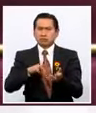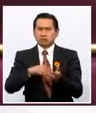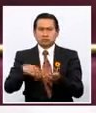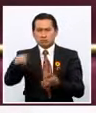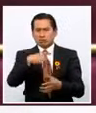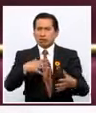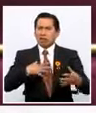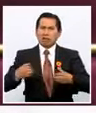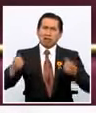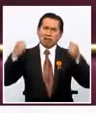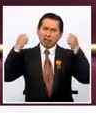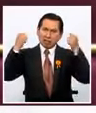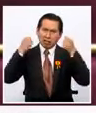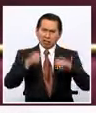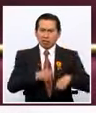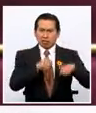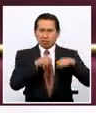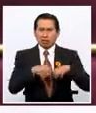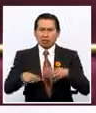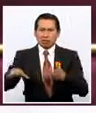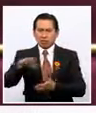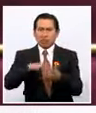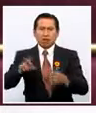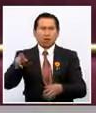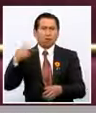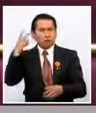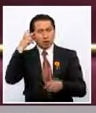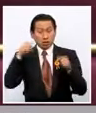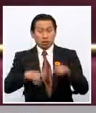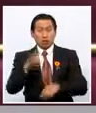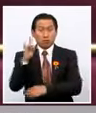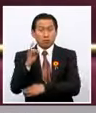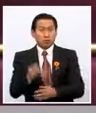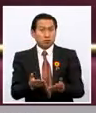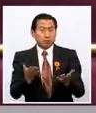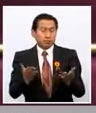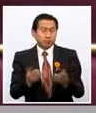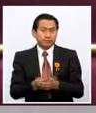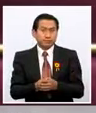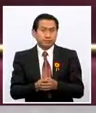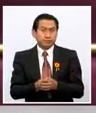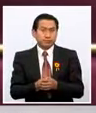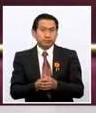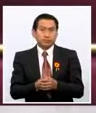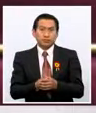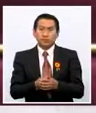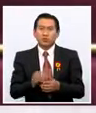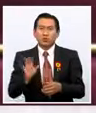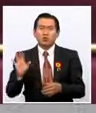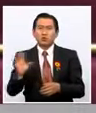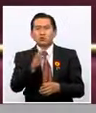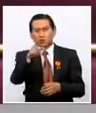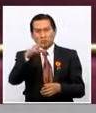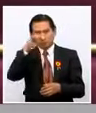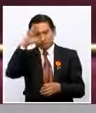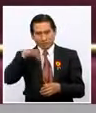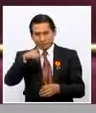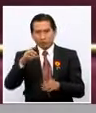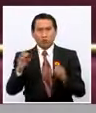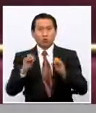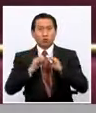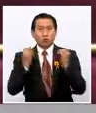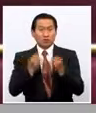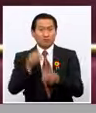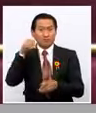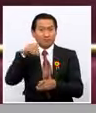movilizaciones e inestabilidad política en el país y señores del tribunal el país